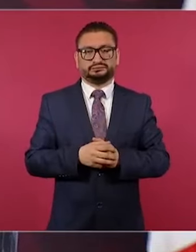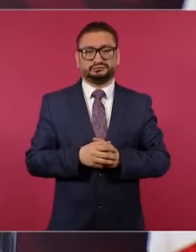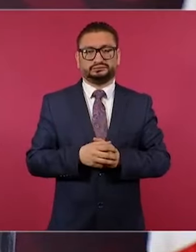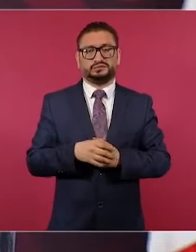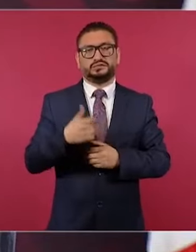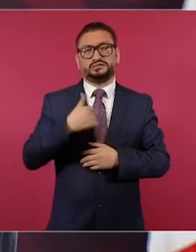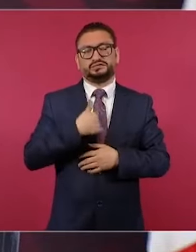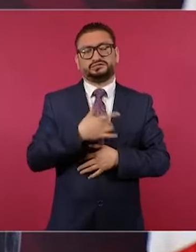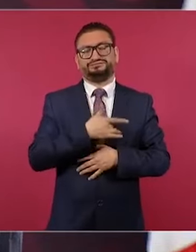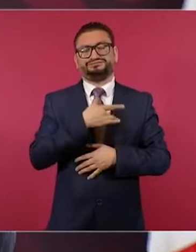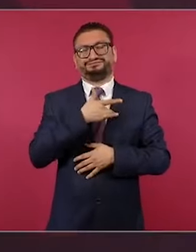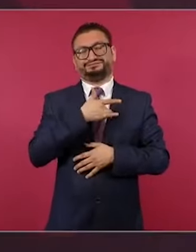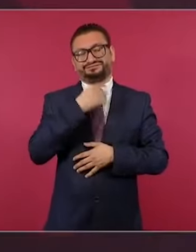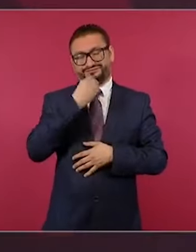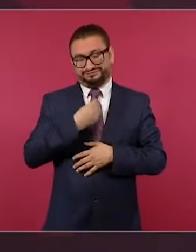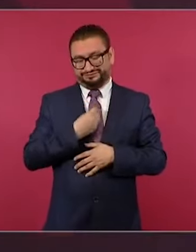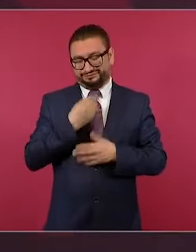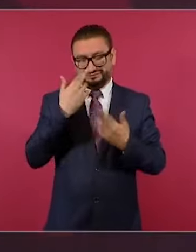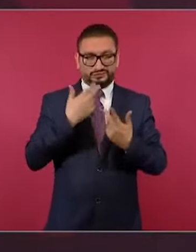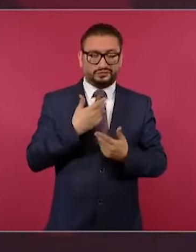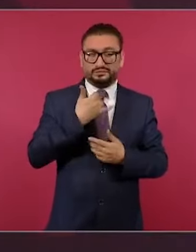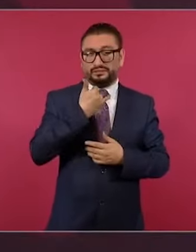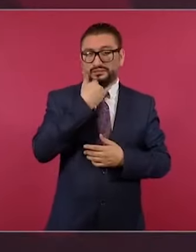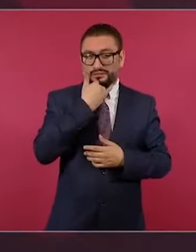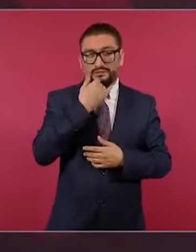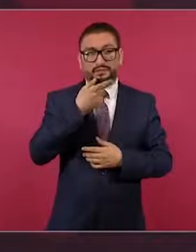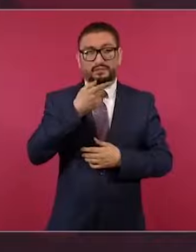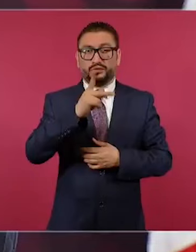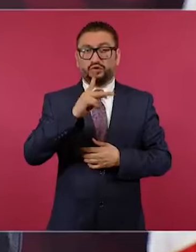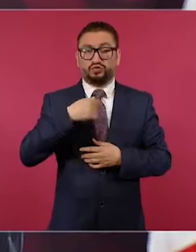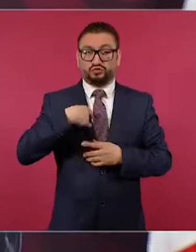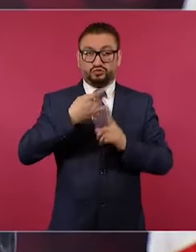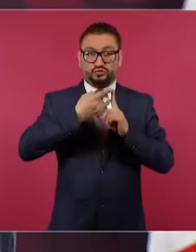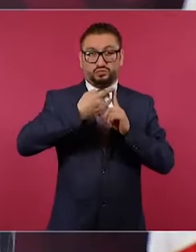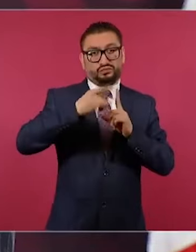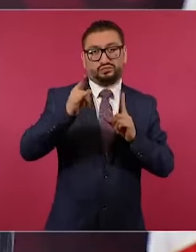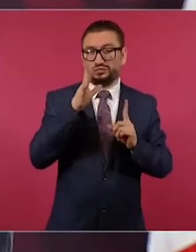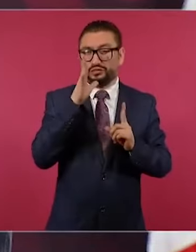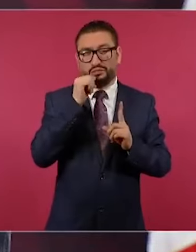Me va a partir el alma, pero es que si abro la puerta,